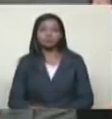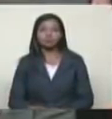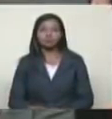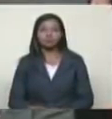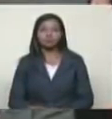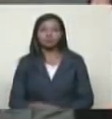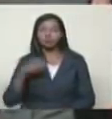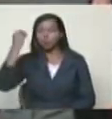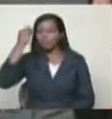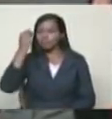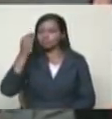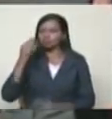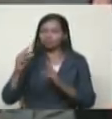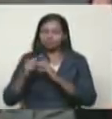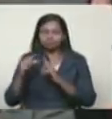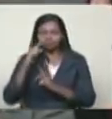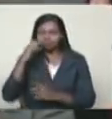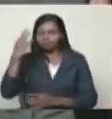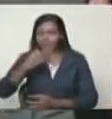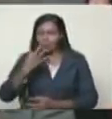Yo creo en la palabra.